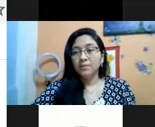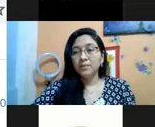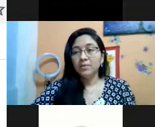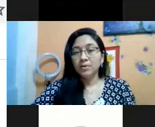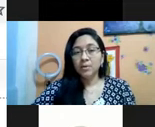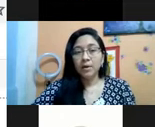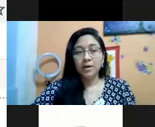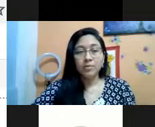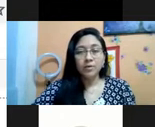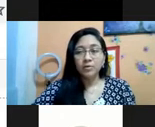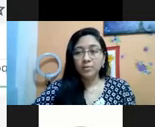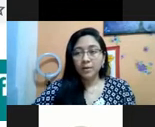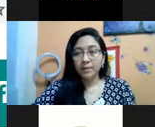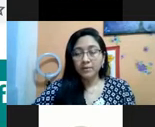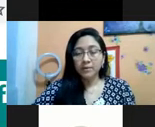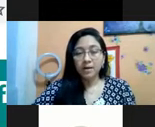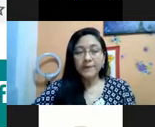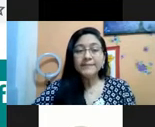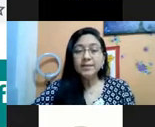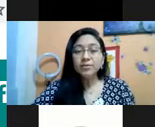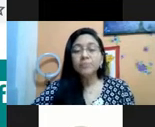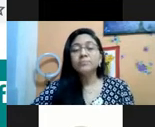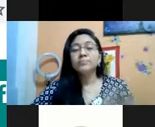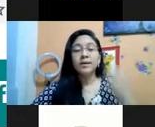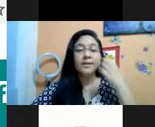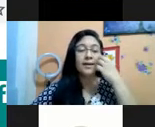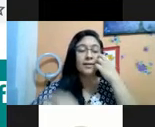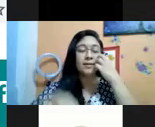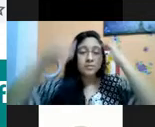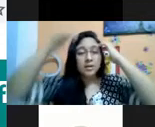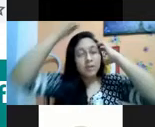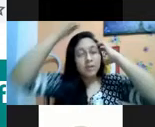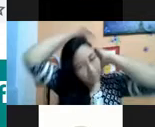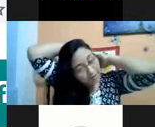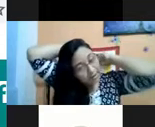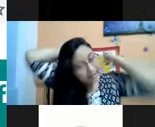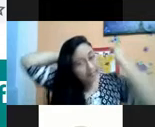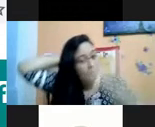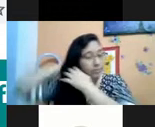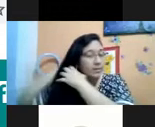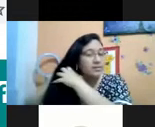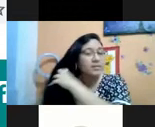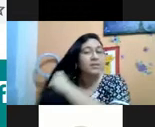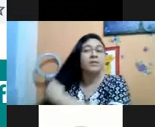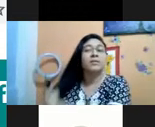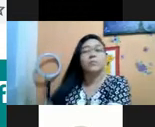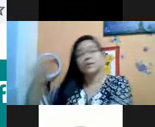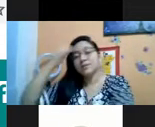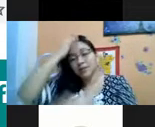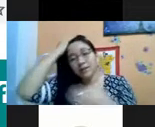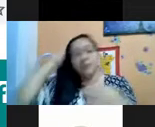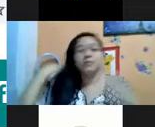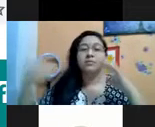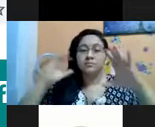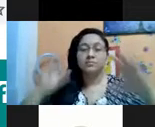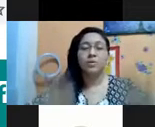este momento, bueno, los voy a dejar un poquito como que vayan ustedes avanzando, vayan ideando, y mientras les voy a compartir cuáles